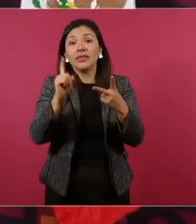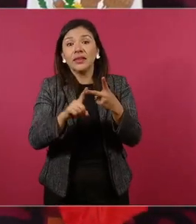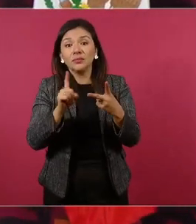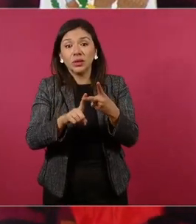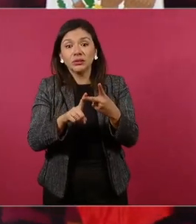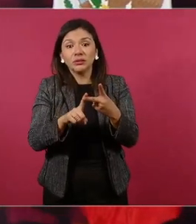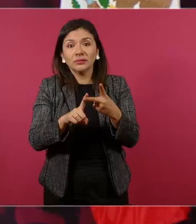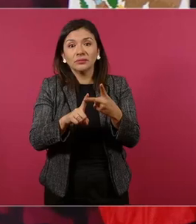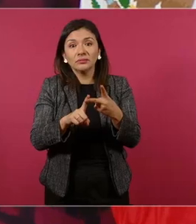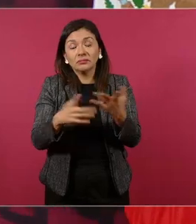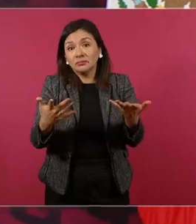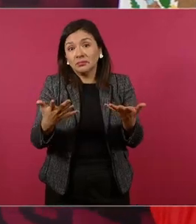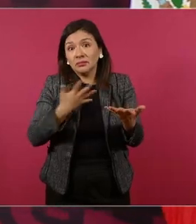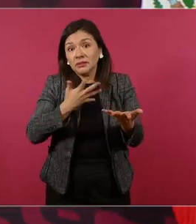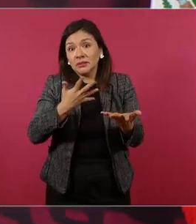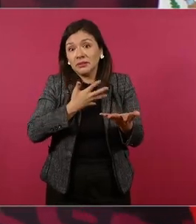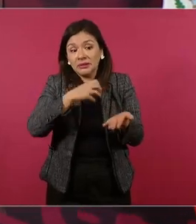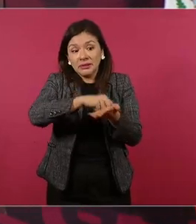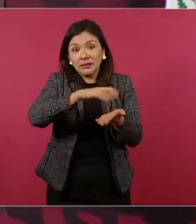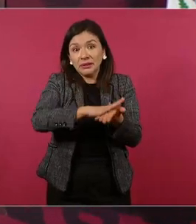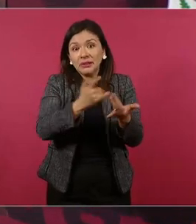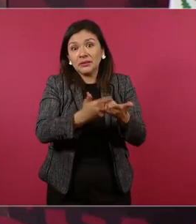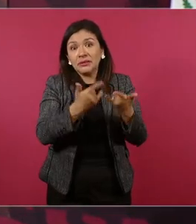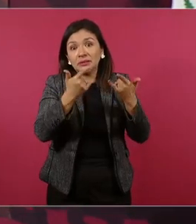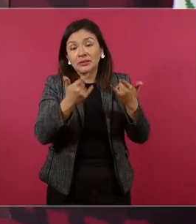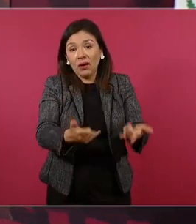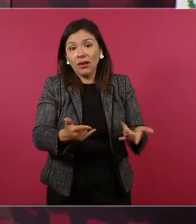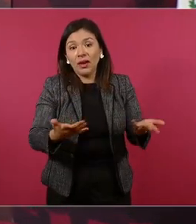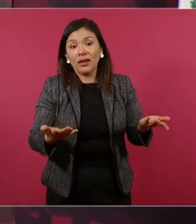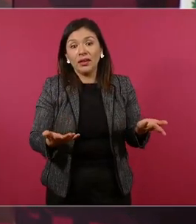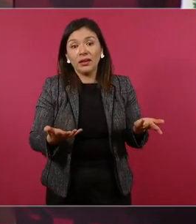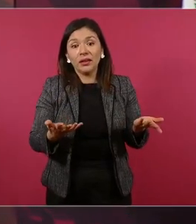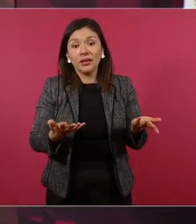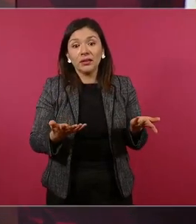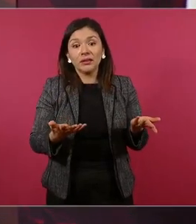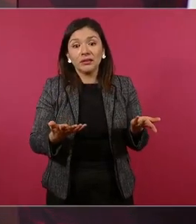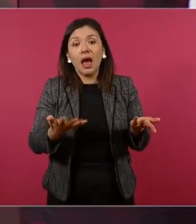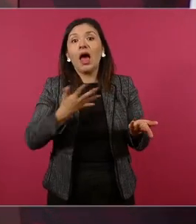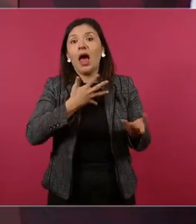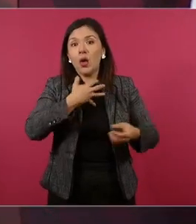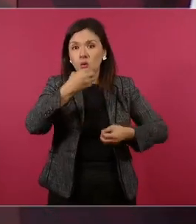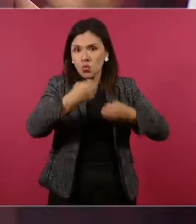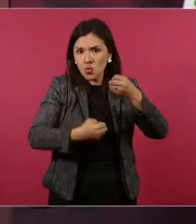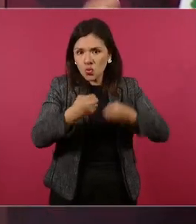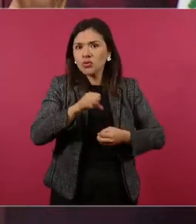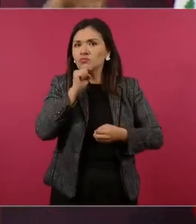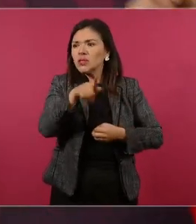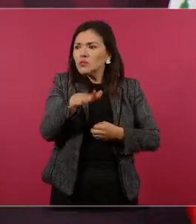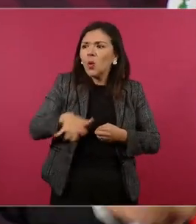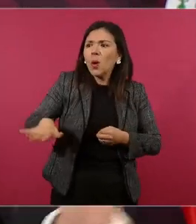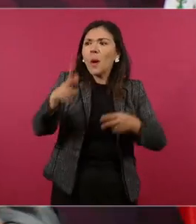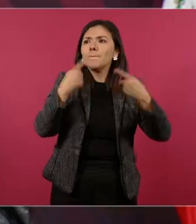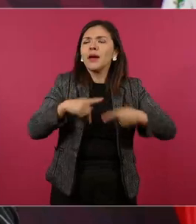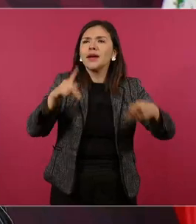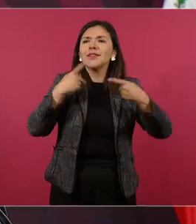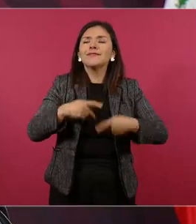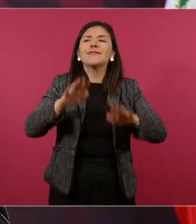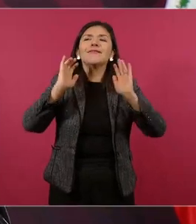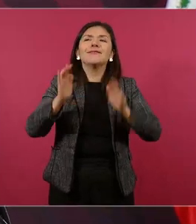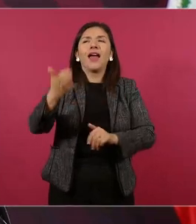hay un juicio histórico y hay un juicio popular la gente